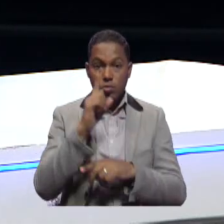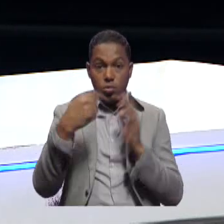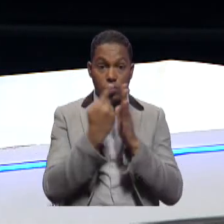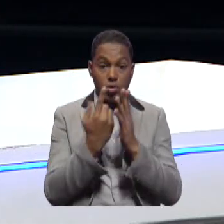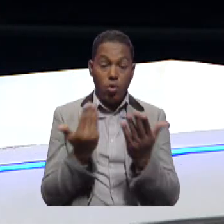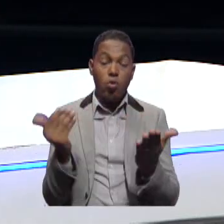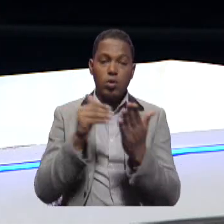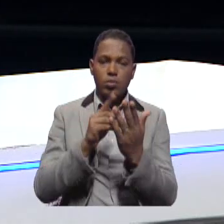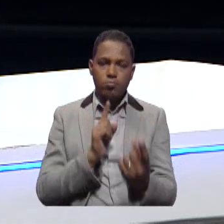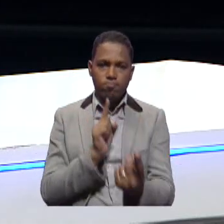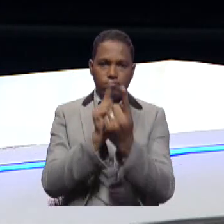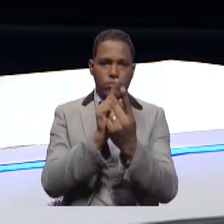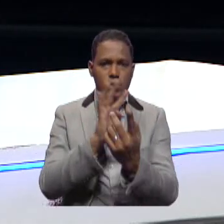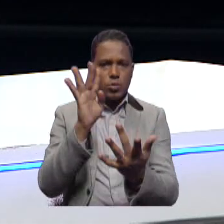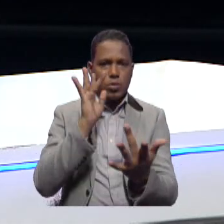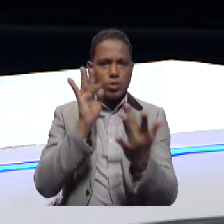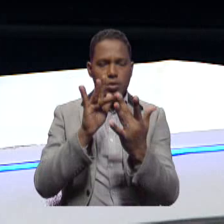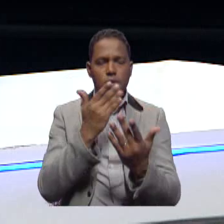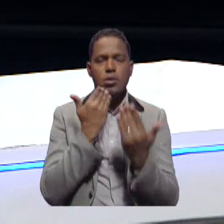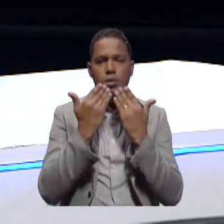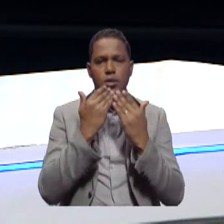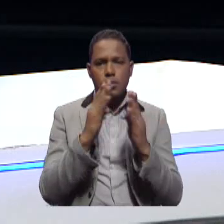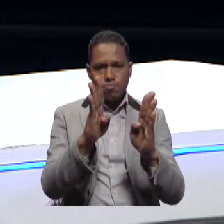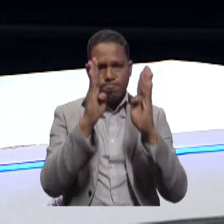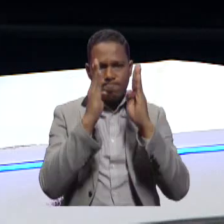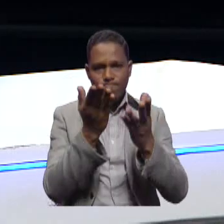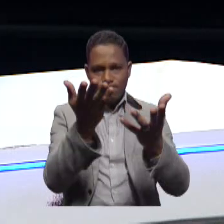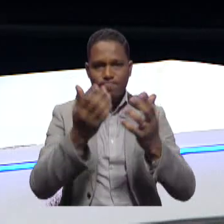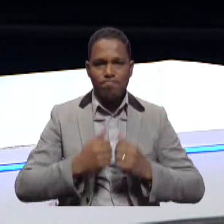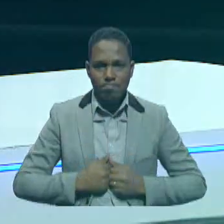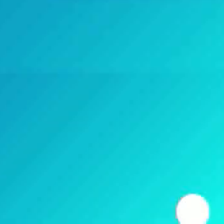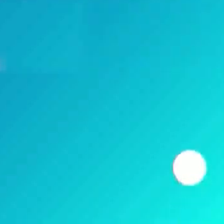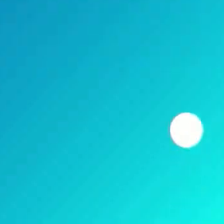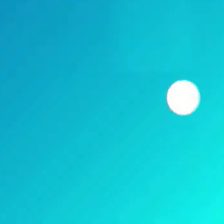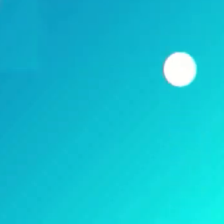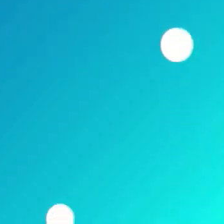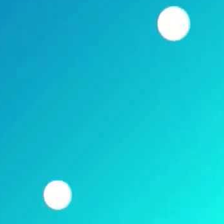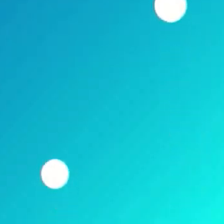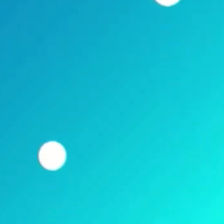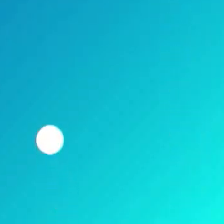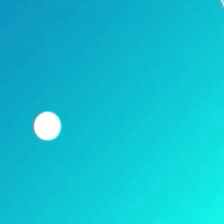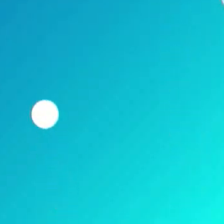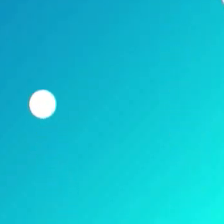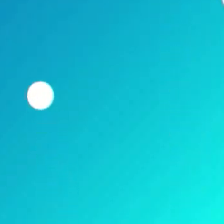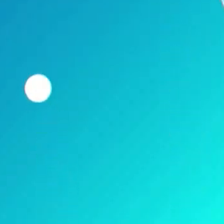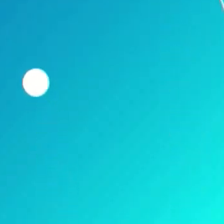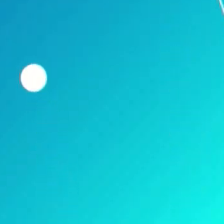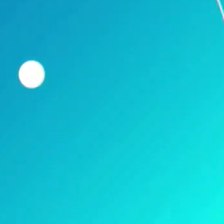volvemos a encontrar. El 4 conecta. Gracias por estar con nosotros.